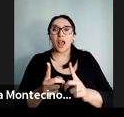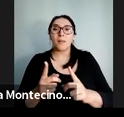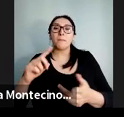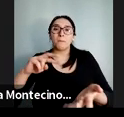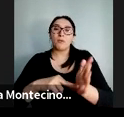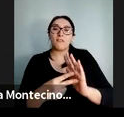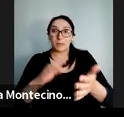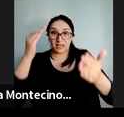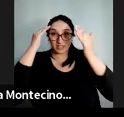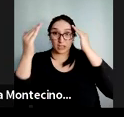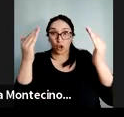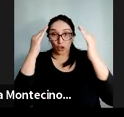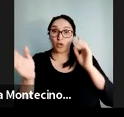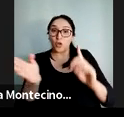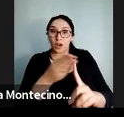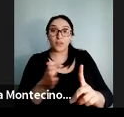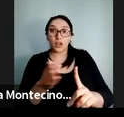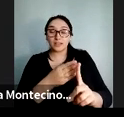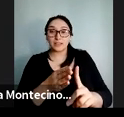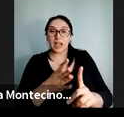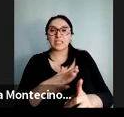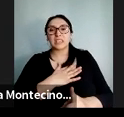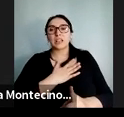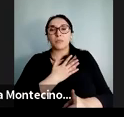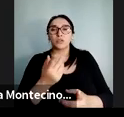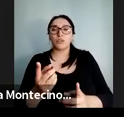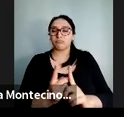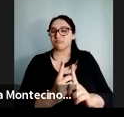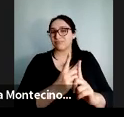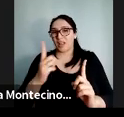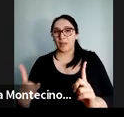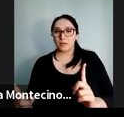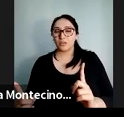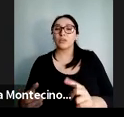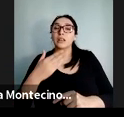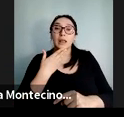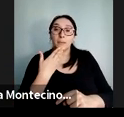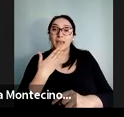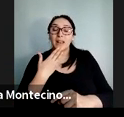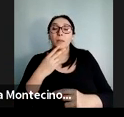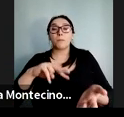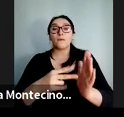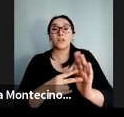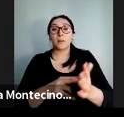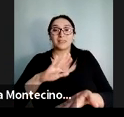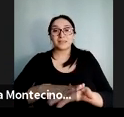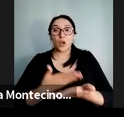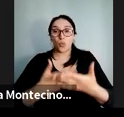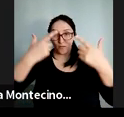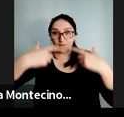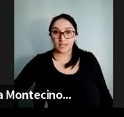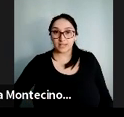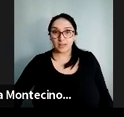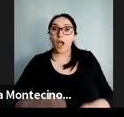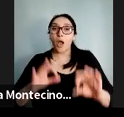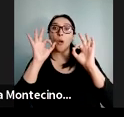psicológicos respecto a esta violencia, sentimientos como el aislamiento y problemas de salud física, que concuerdan, ¿cierto?, con